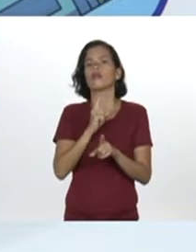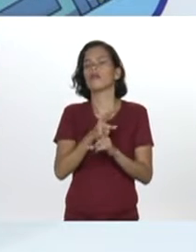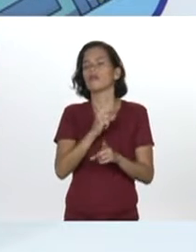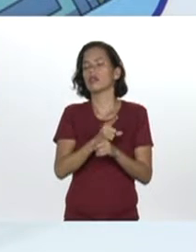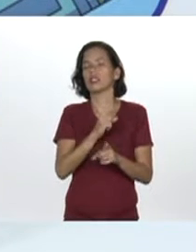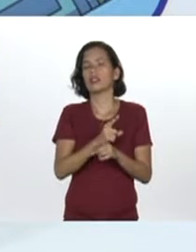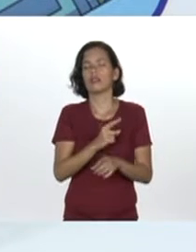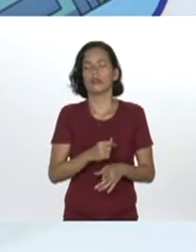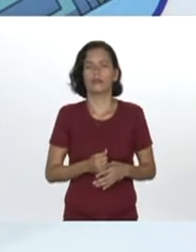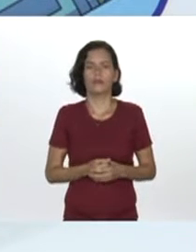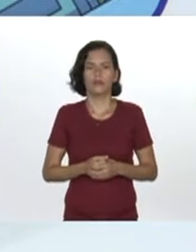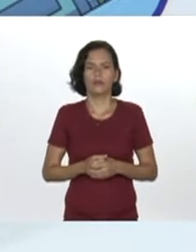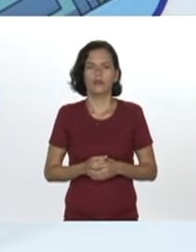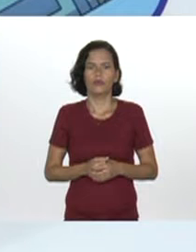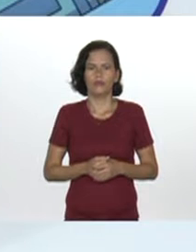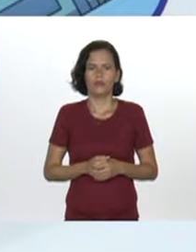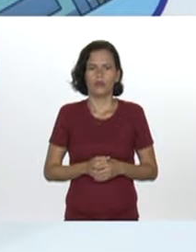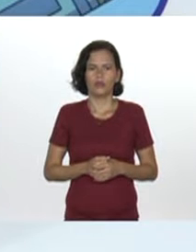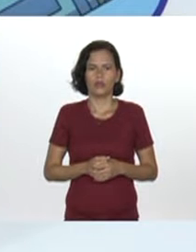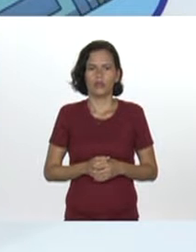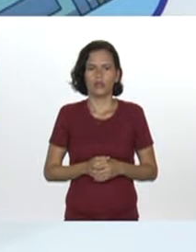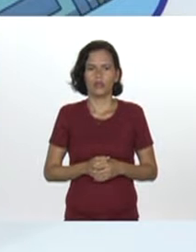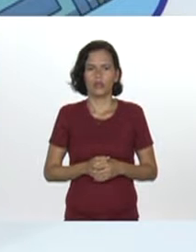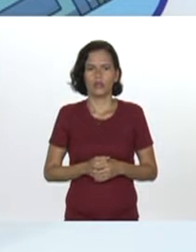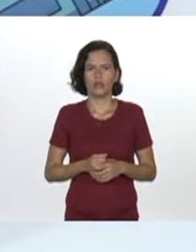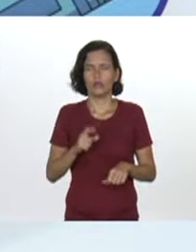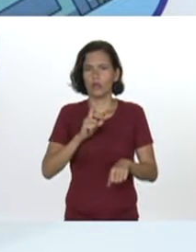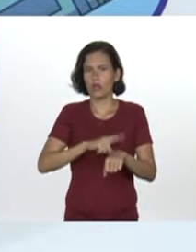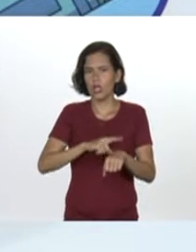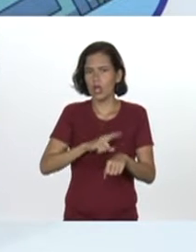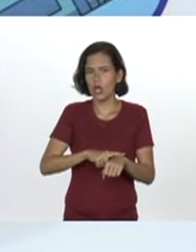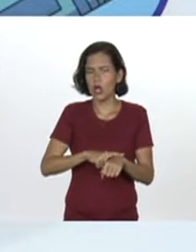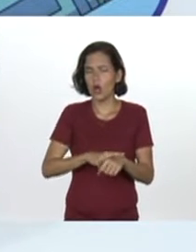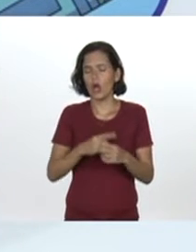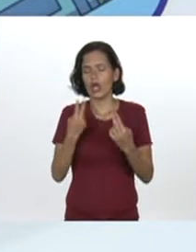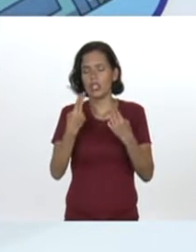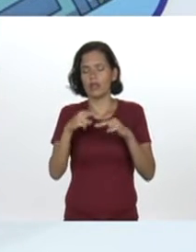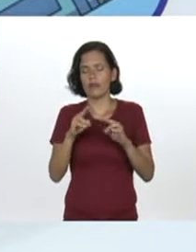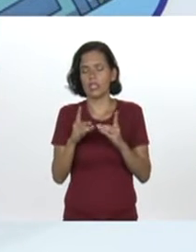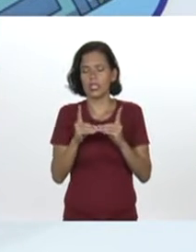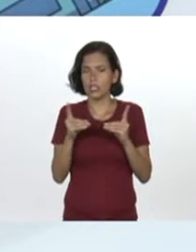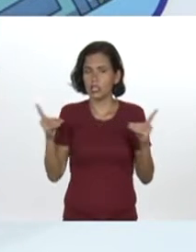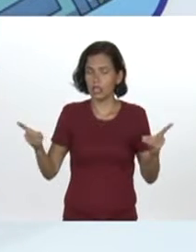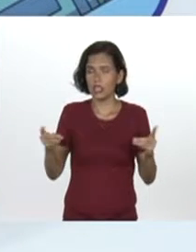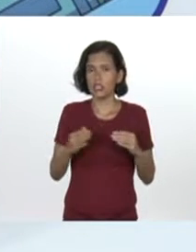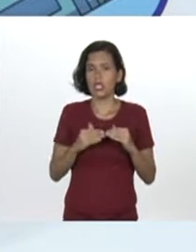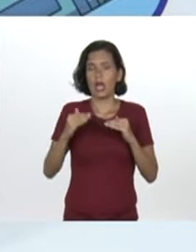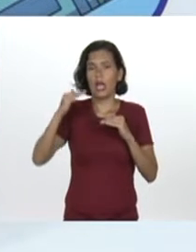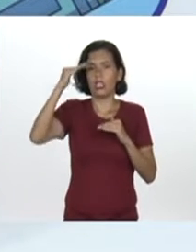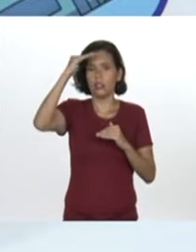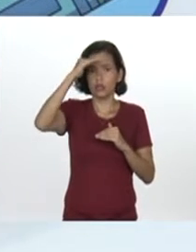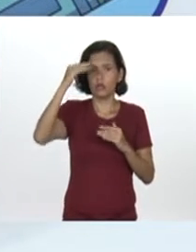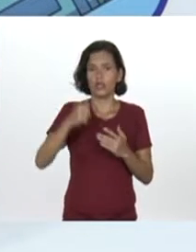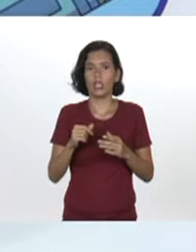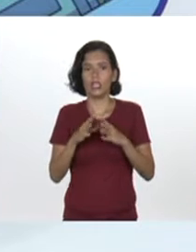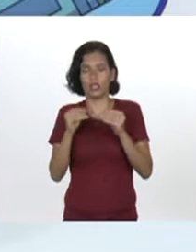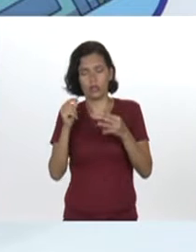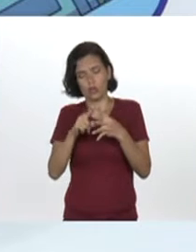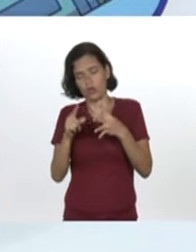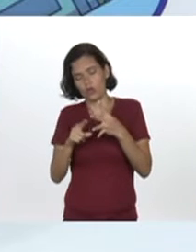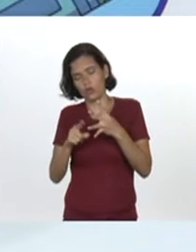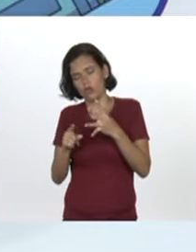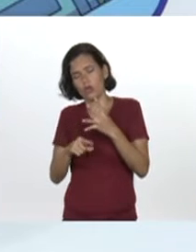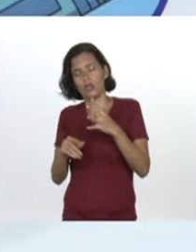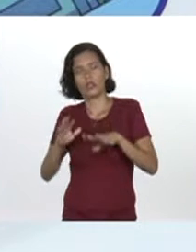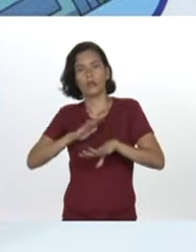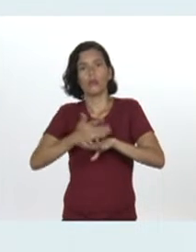una competencia contra una marca, contra un reloj, a nivel de distancia, a nivel de altura, y todo esto porque